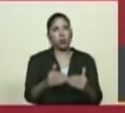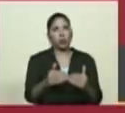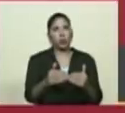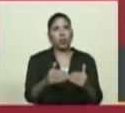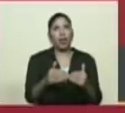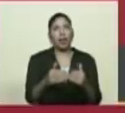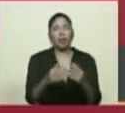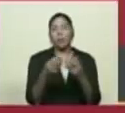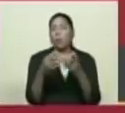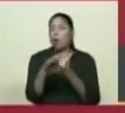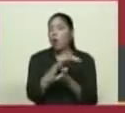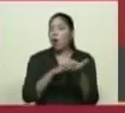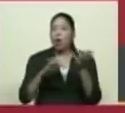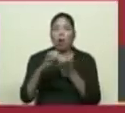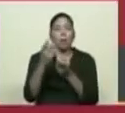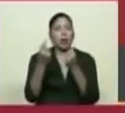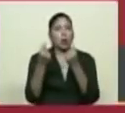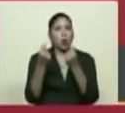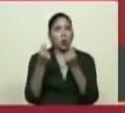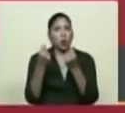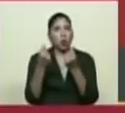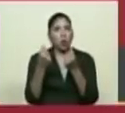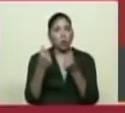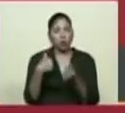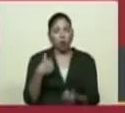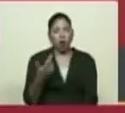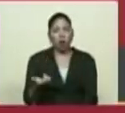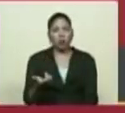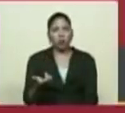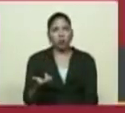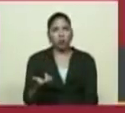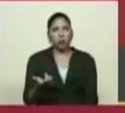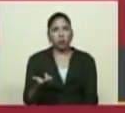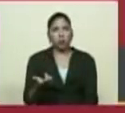económica, así lo digo,